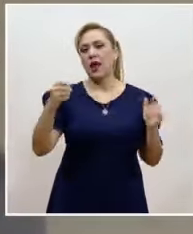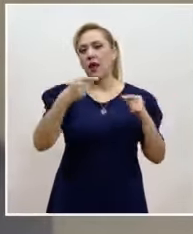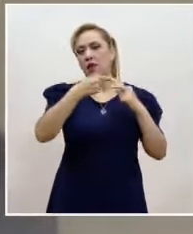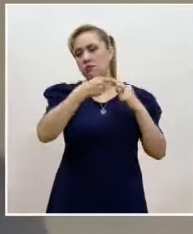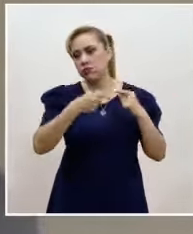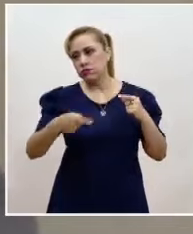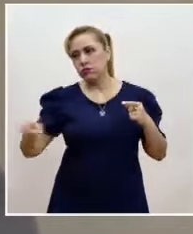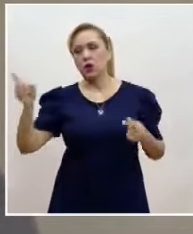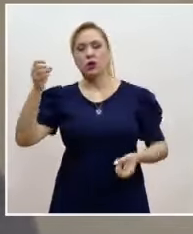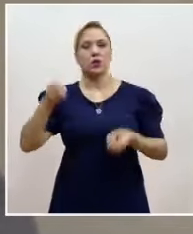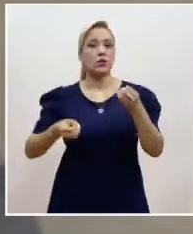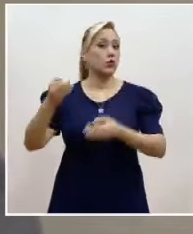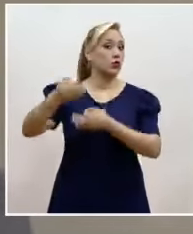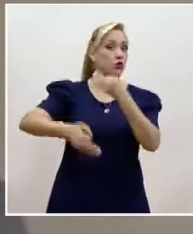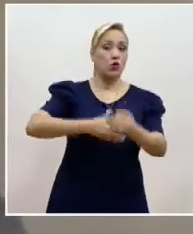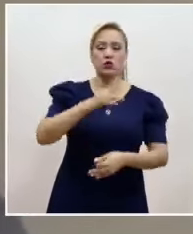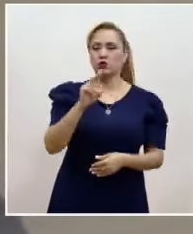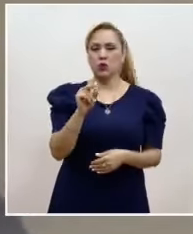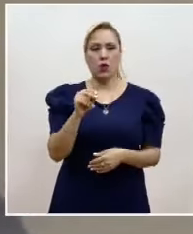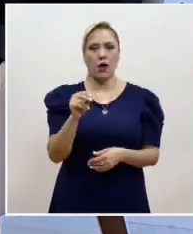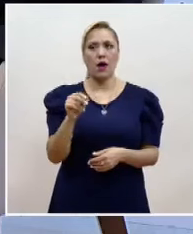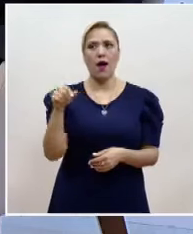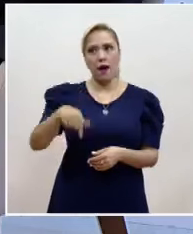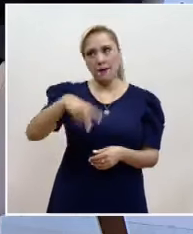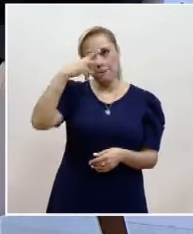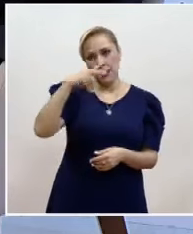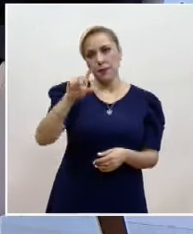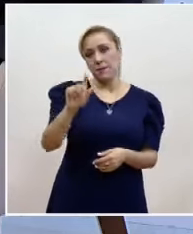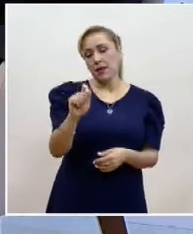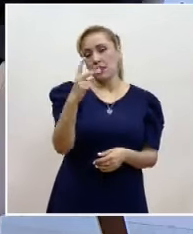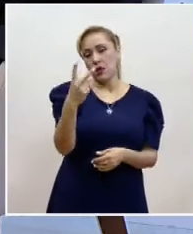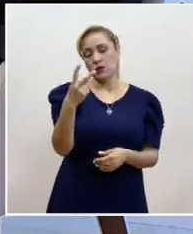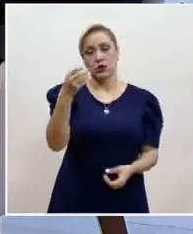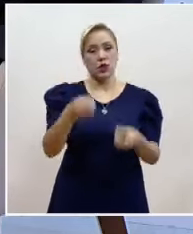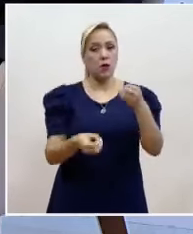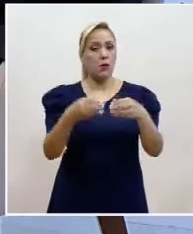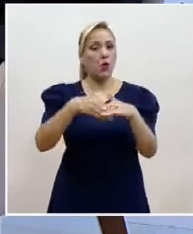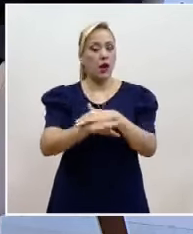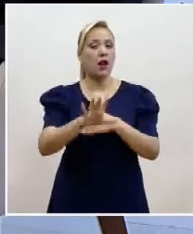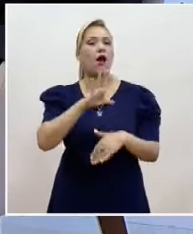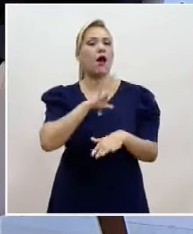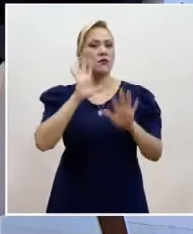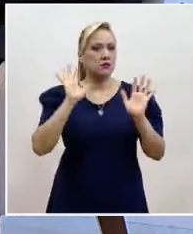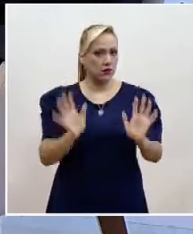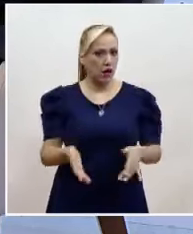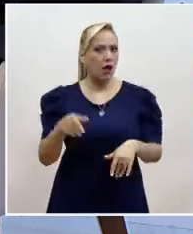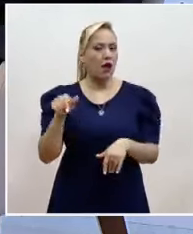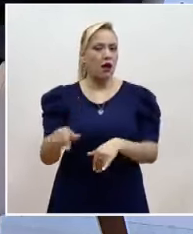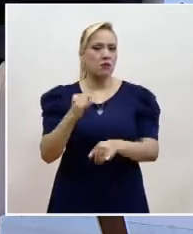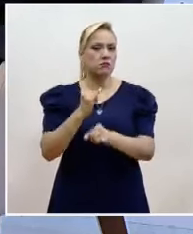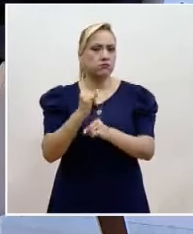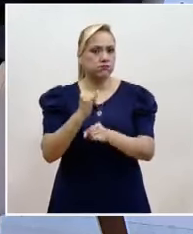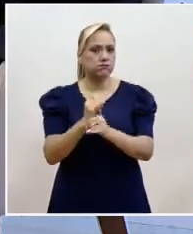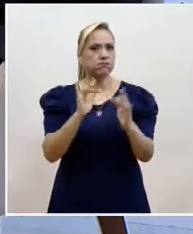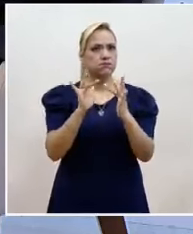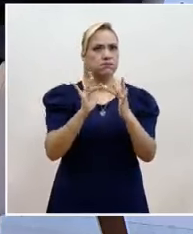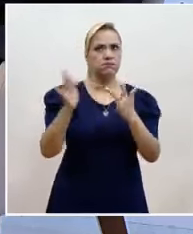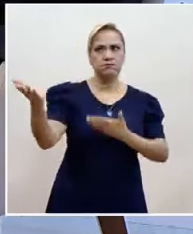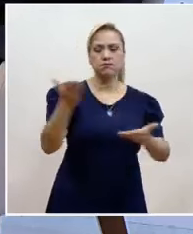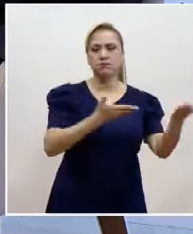no todos, pero digamos, al menos de México, 22 de los tribunales ya tenían sistemas de gestión, que es integrar